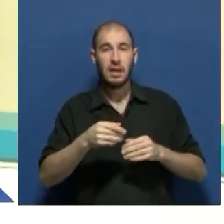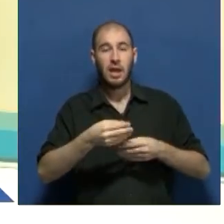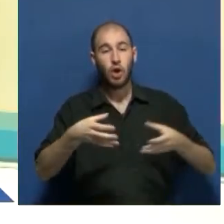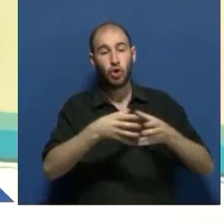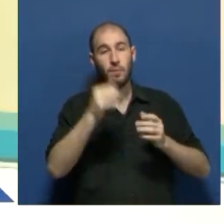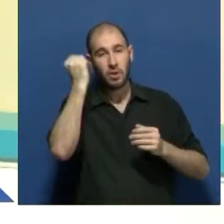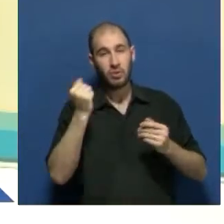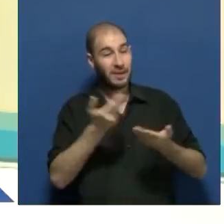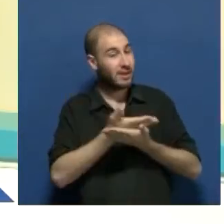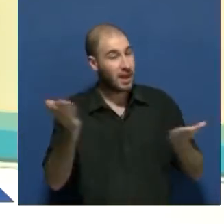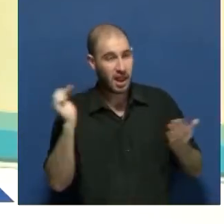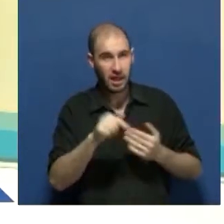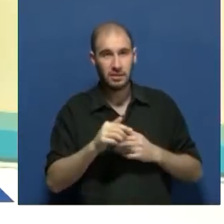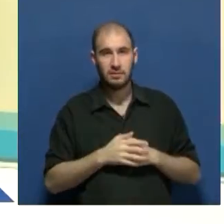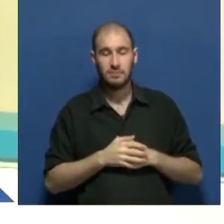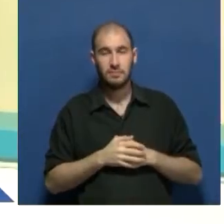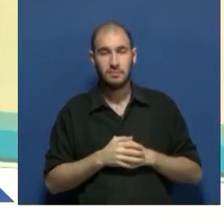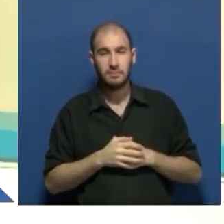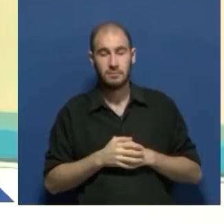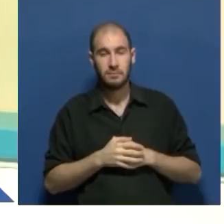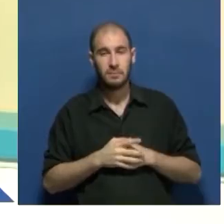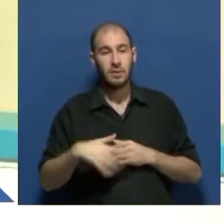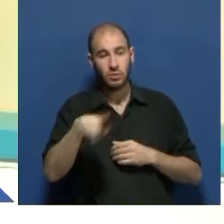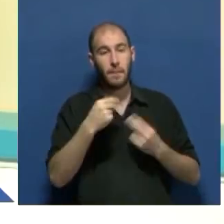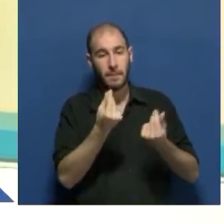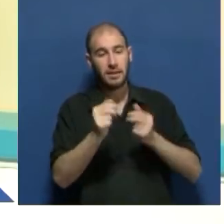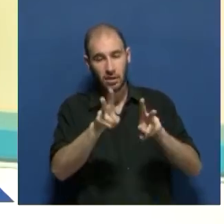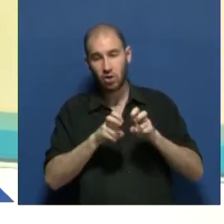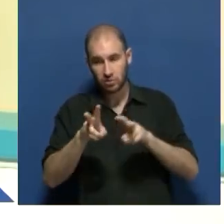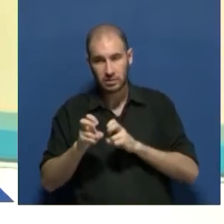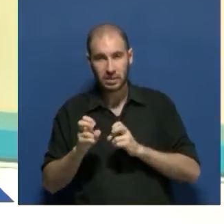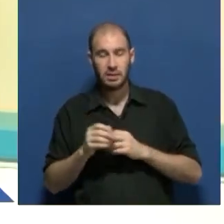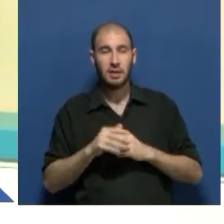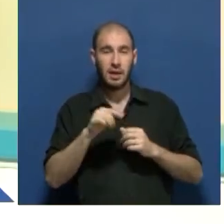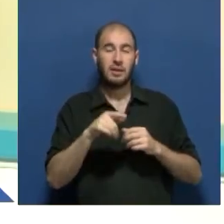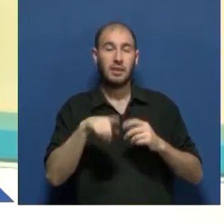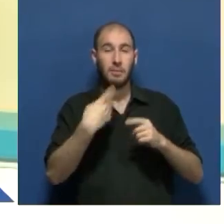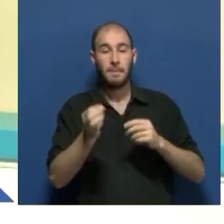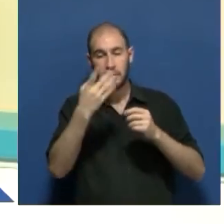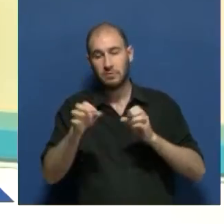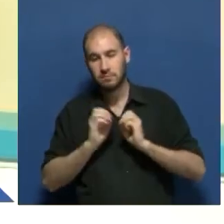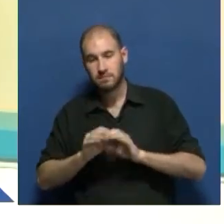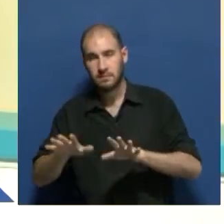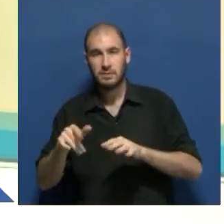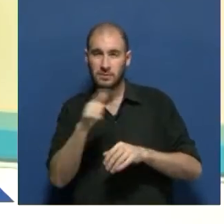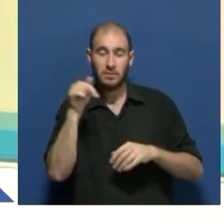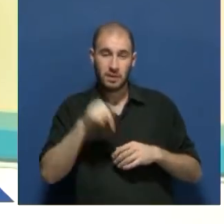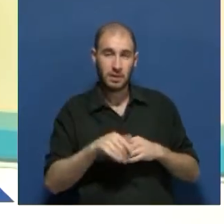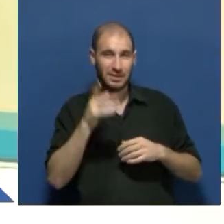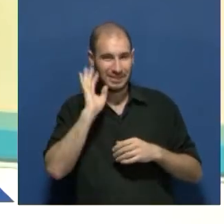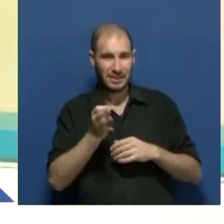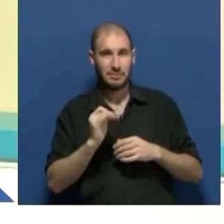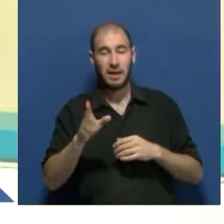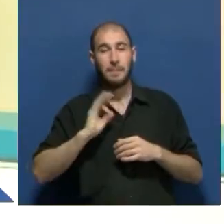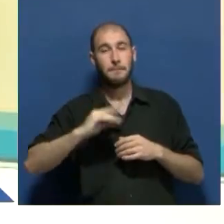sectores económicos, una vez que generen riqueza, acumulen riqueza, va a derramar a la población. Bueno, nosotros sabemos, porque ya lo